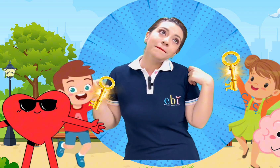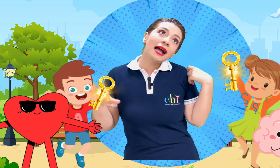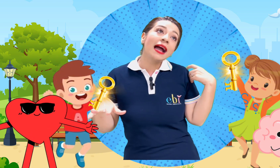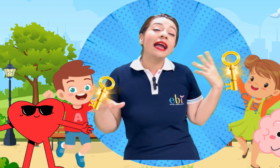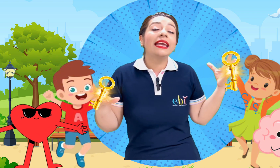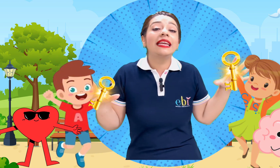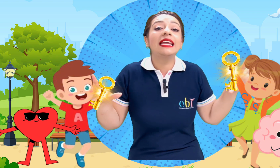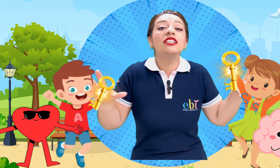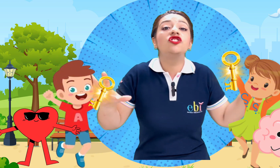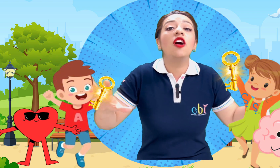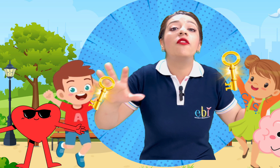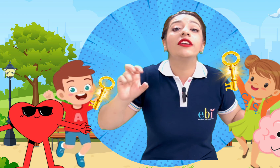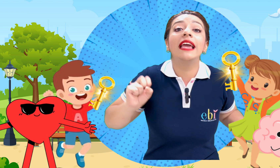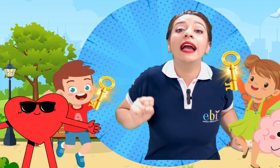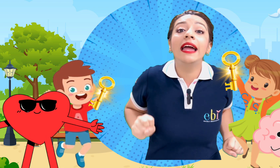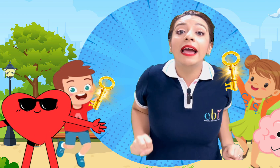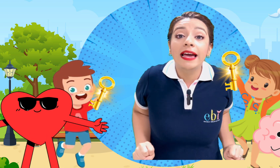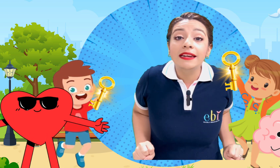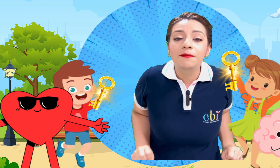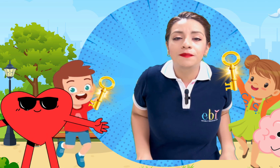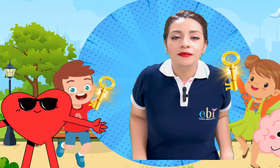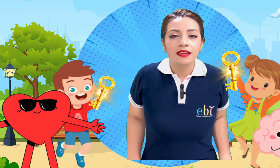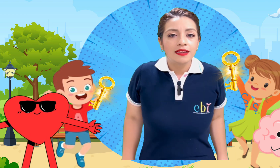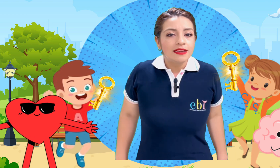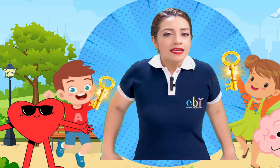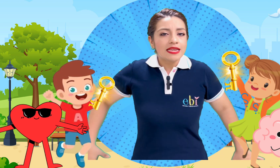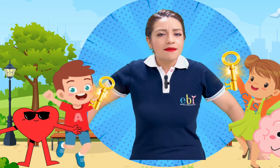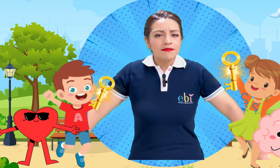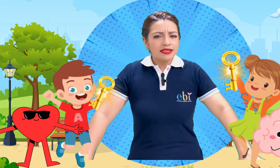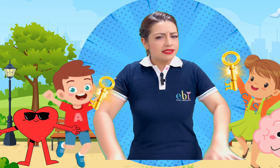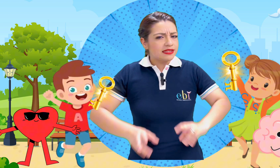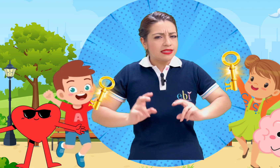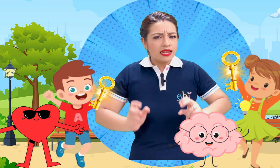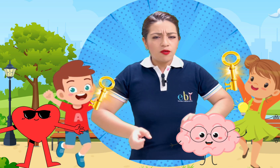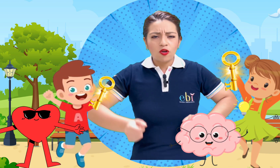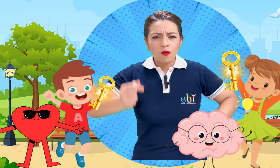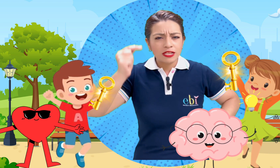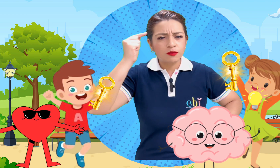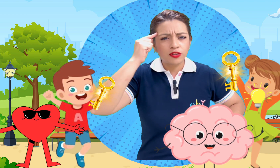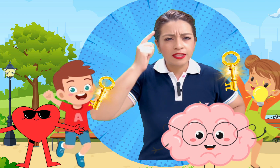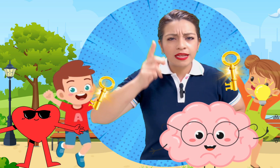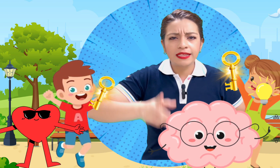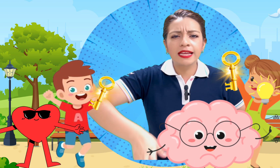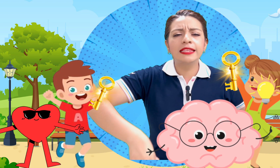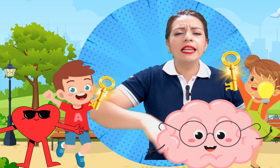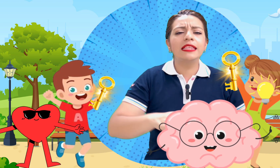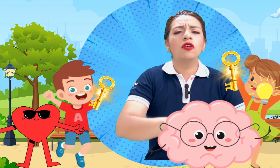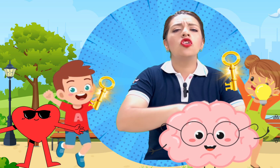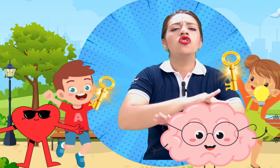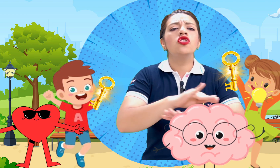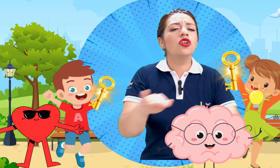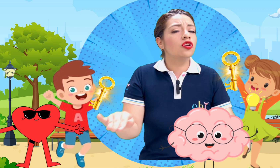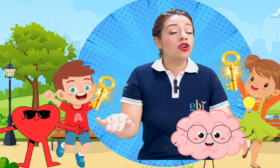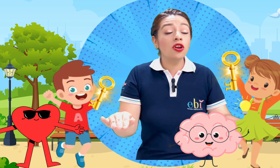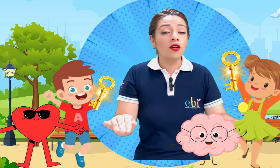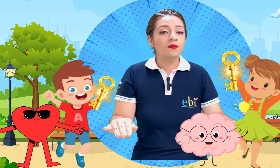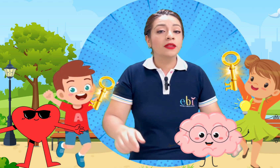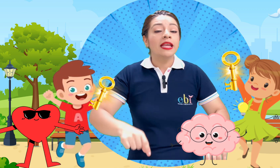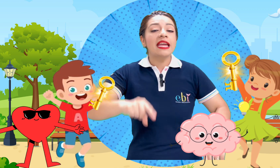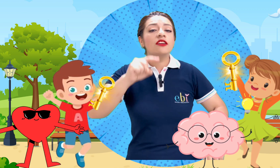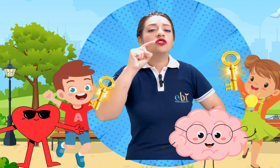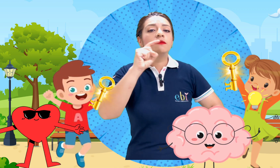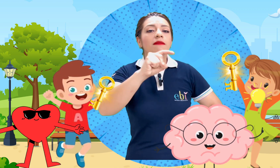su mamá y yo voy a ganar. Y Mr. Cerebro, como es muy inteligente, le dijo: